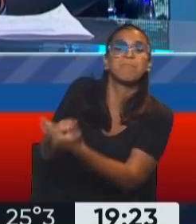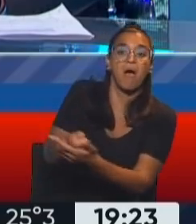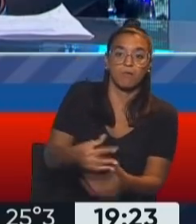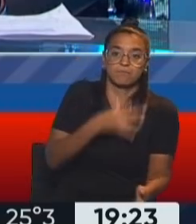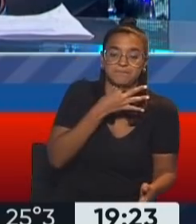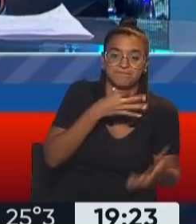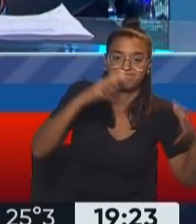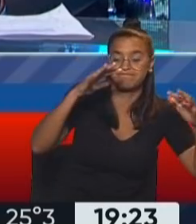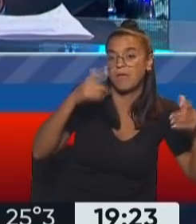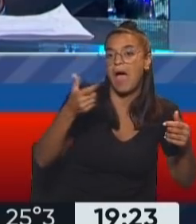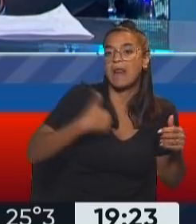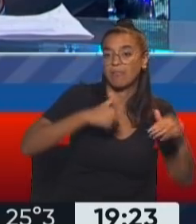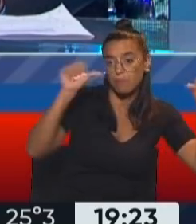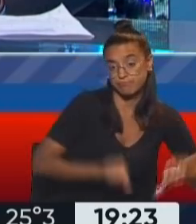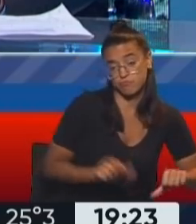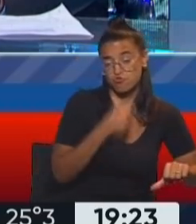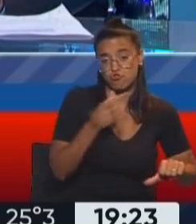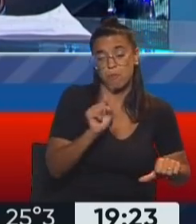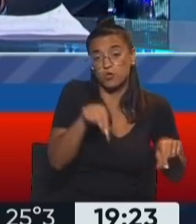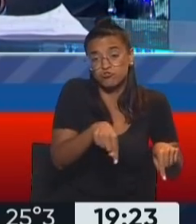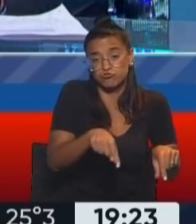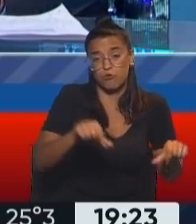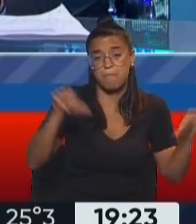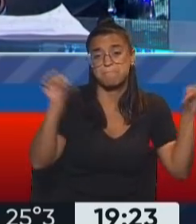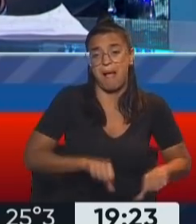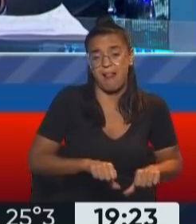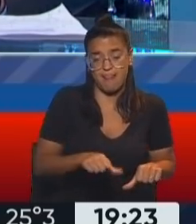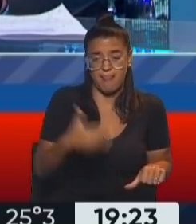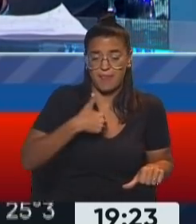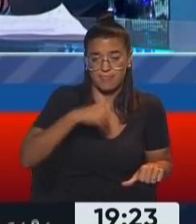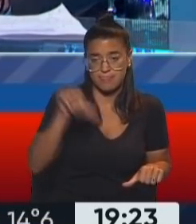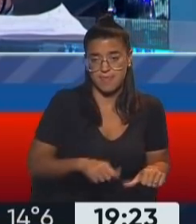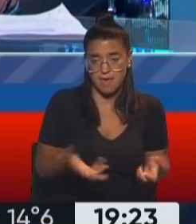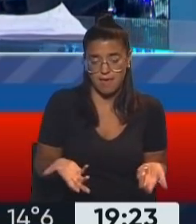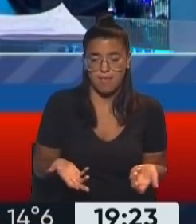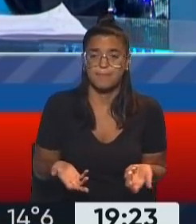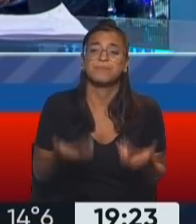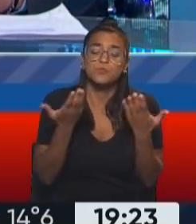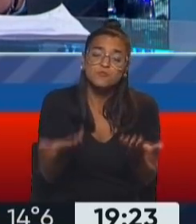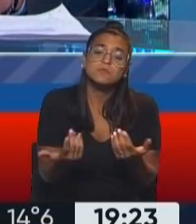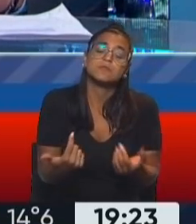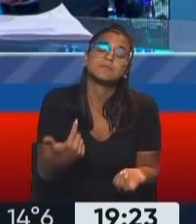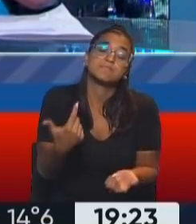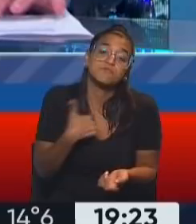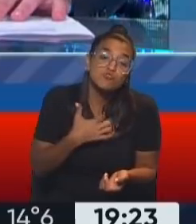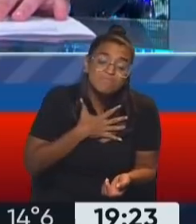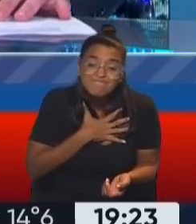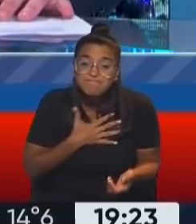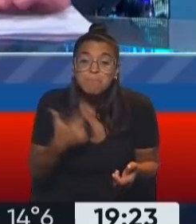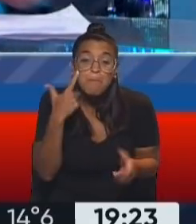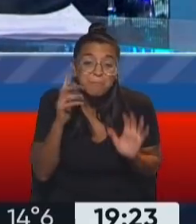porque esto puede ser muy perjudicial para la Argentina. Así que me da la sensación, tendría